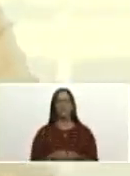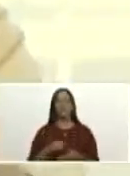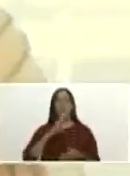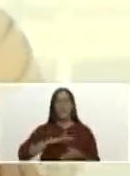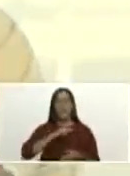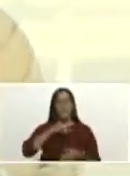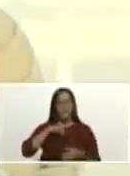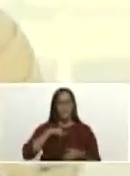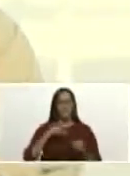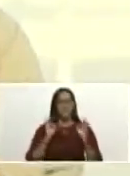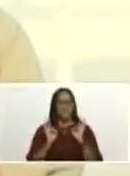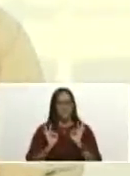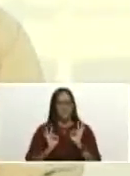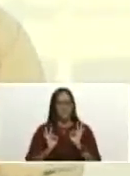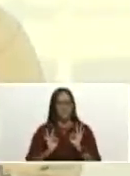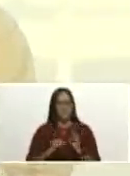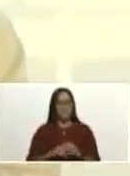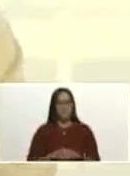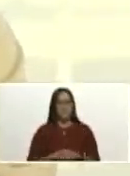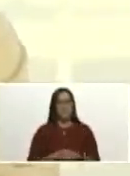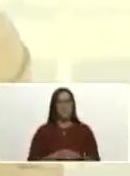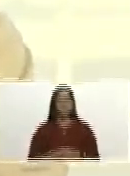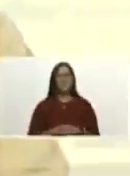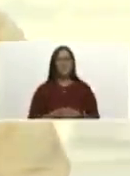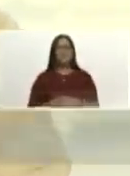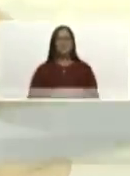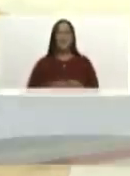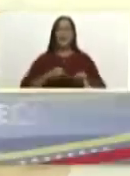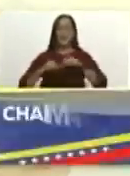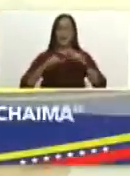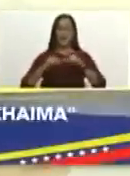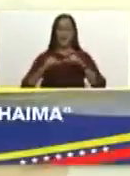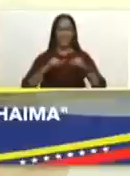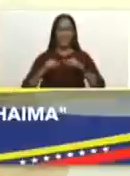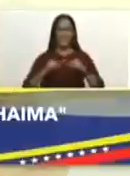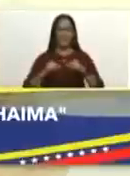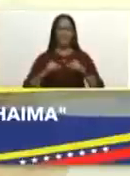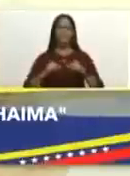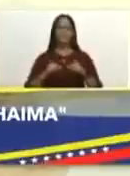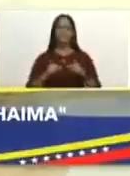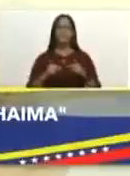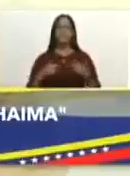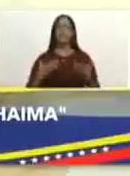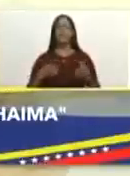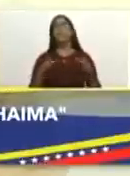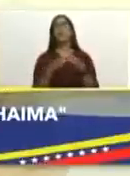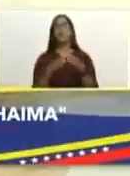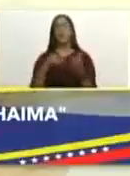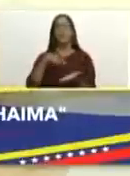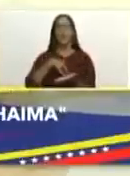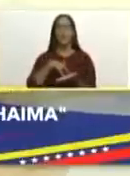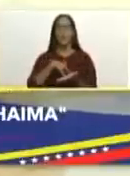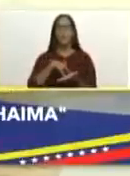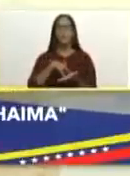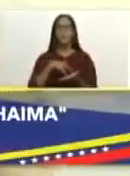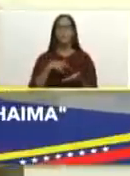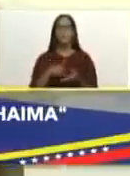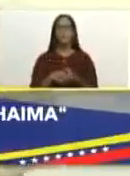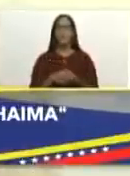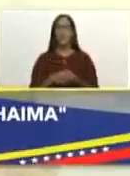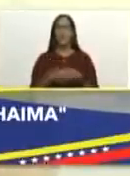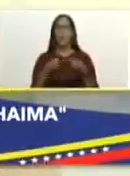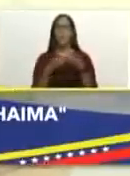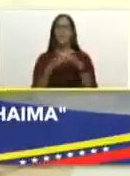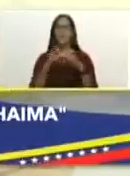nosotros precisamente el gerente general de la División Carabobo, compañero Ricardo González